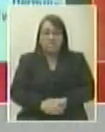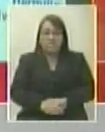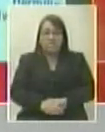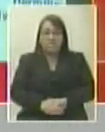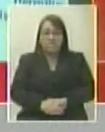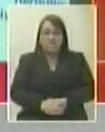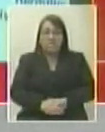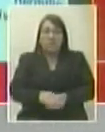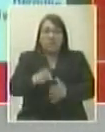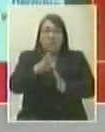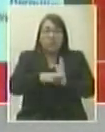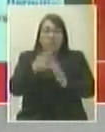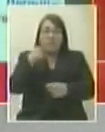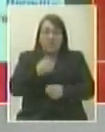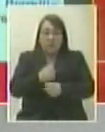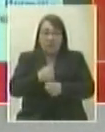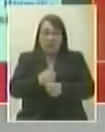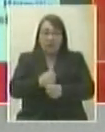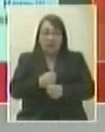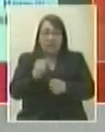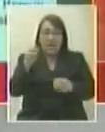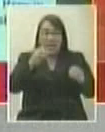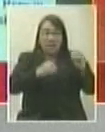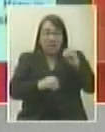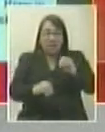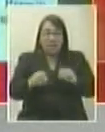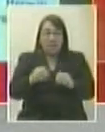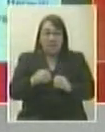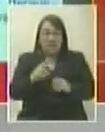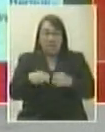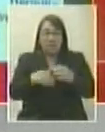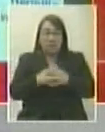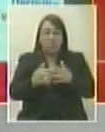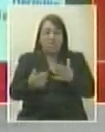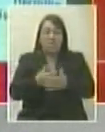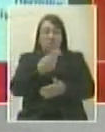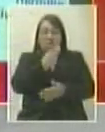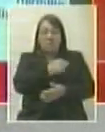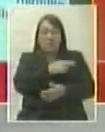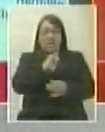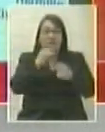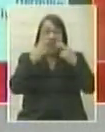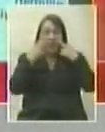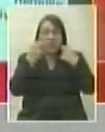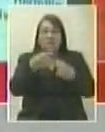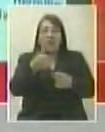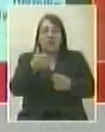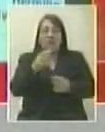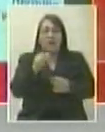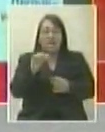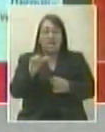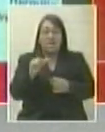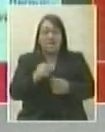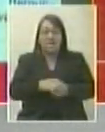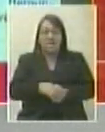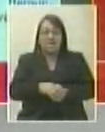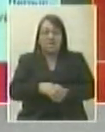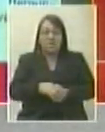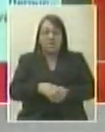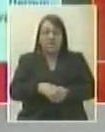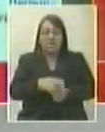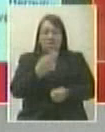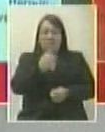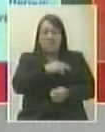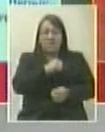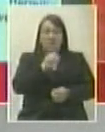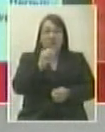considerando fondos para el funcionamiento y equipamiento del nuevo Hospital de Quito, César Garayar García, provincia de Maynas, del Hospital